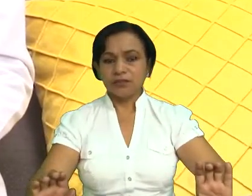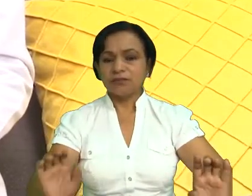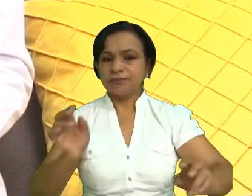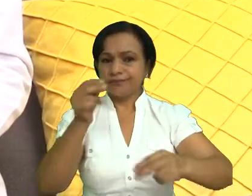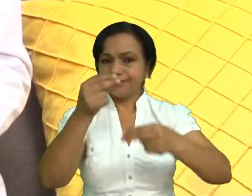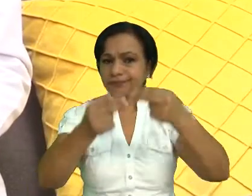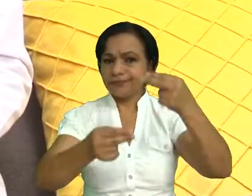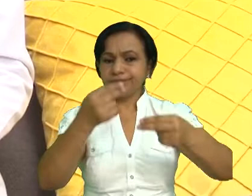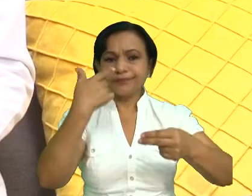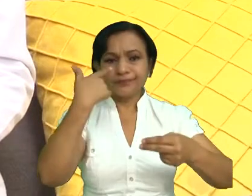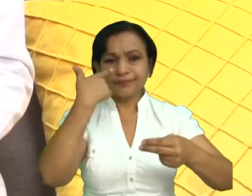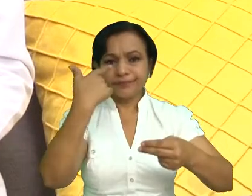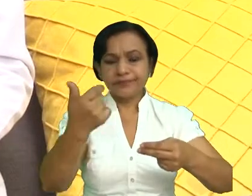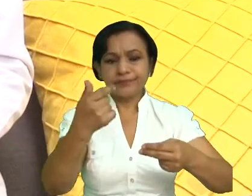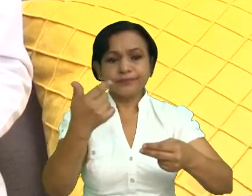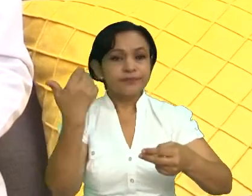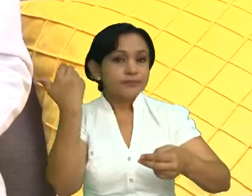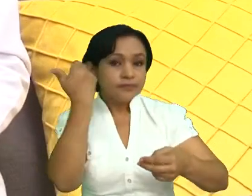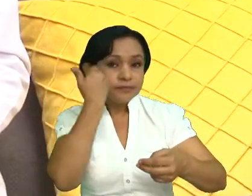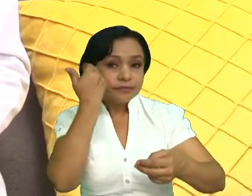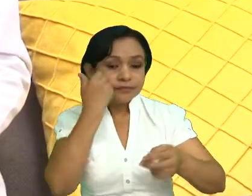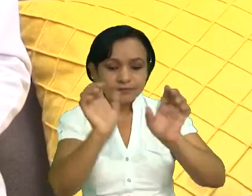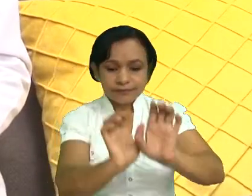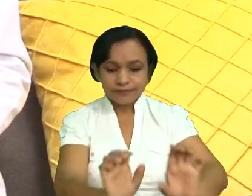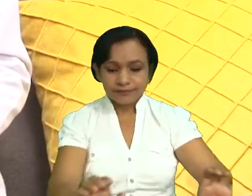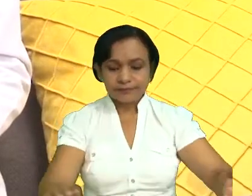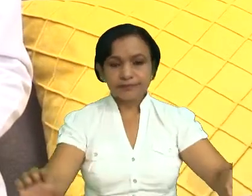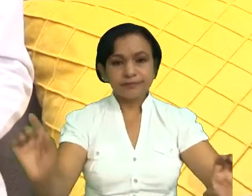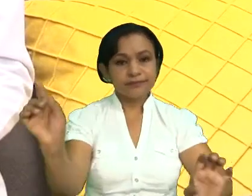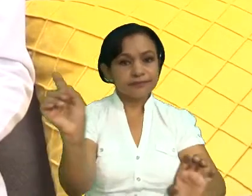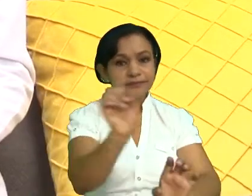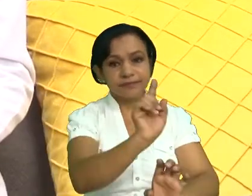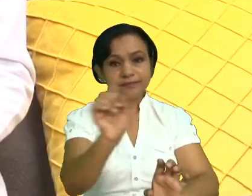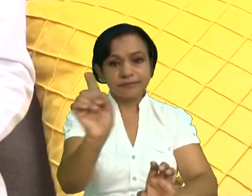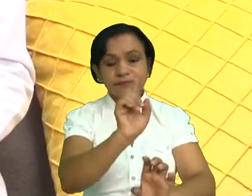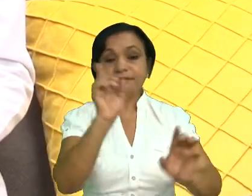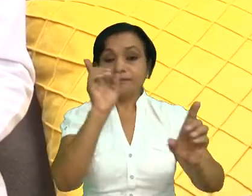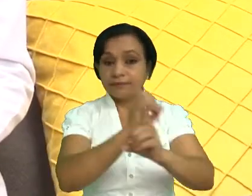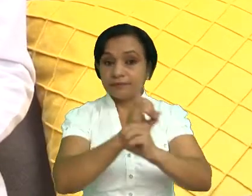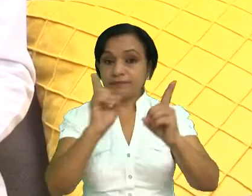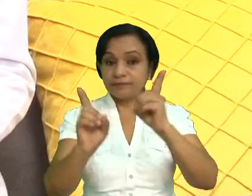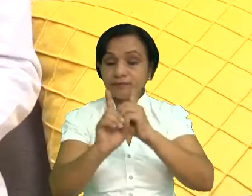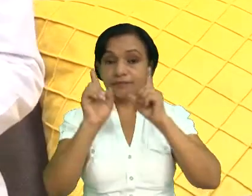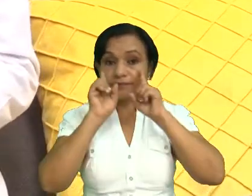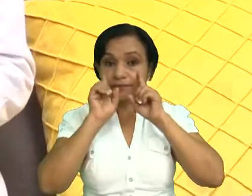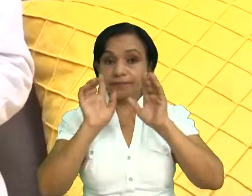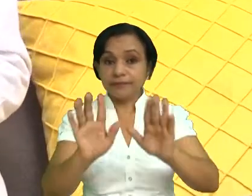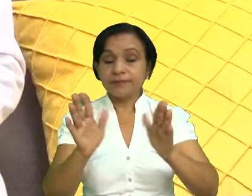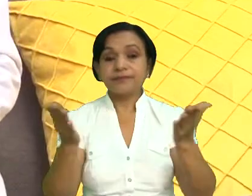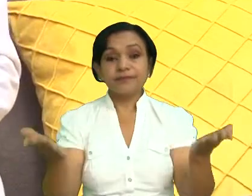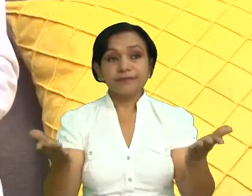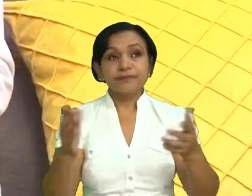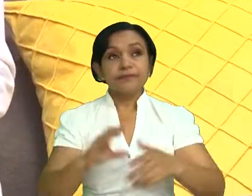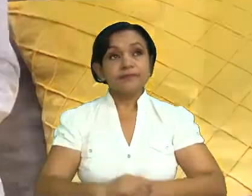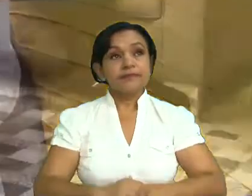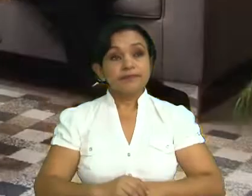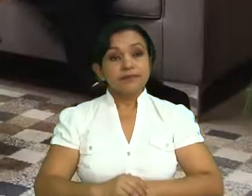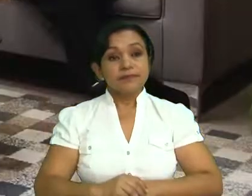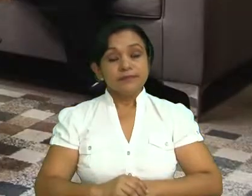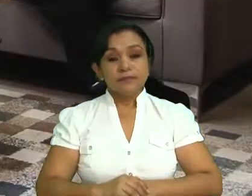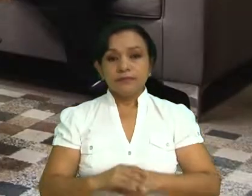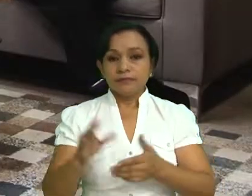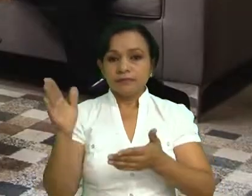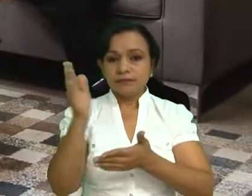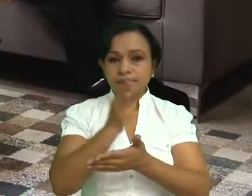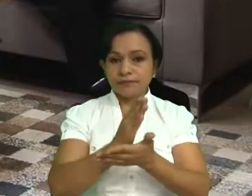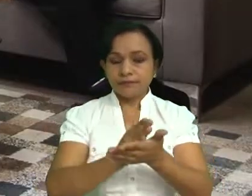se conoce que hay menos casos, pero igual es un grupo de riesgo que nosotros debemos de cuidar. Ok, y sin duda alguna, medidas